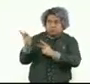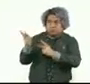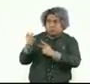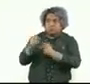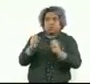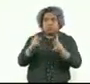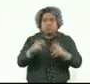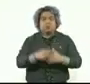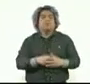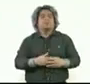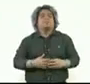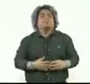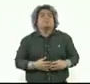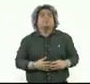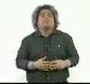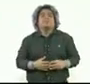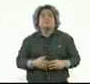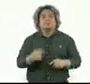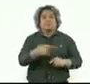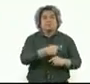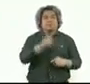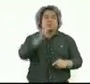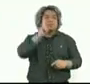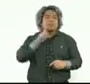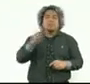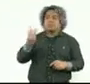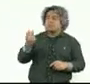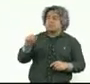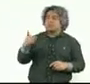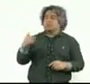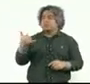ronda de preguntas y respuestas. Wendy Roa, de Grupo Imagen.